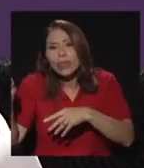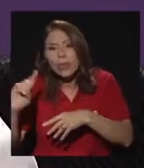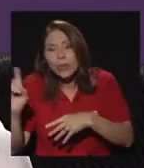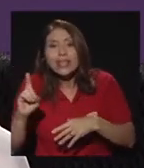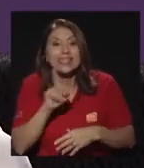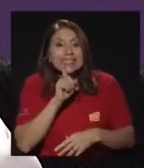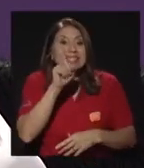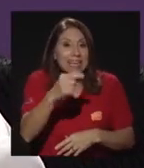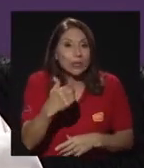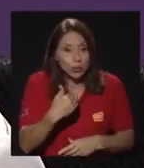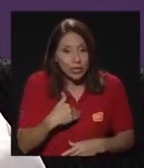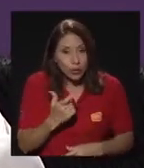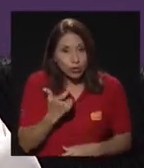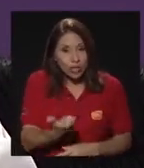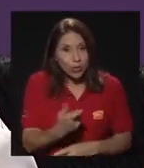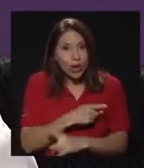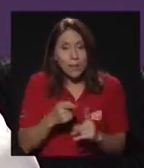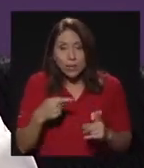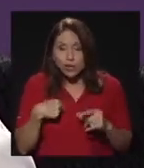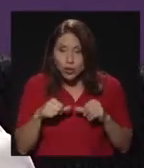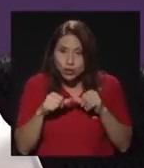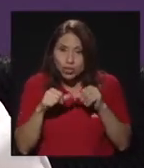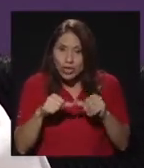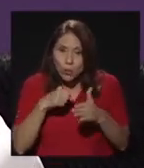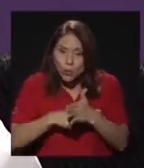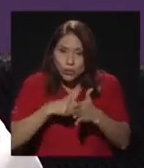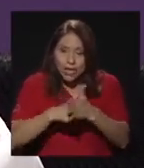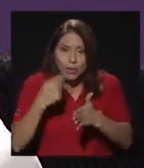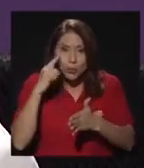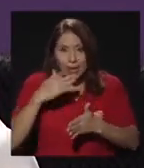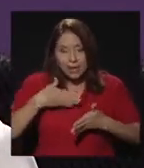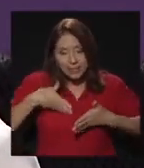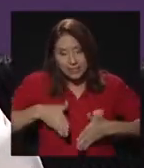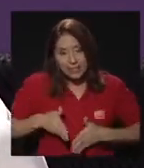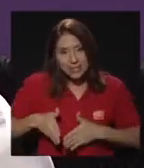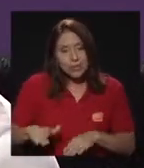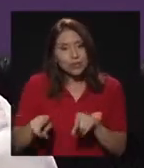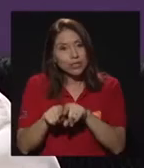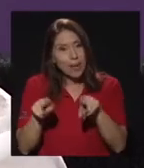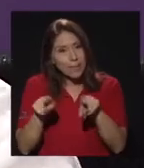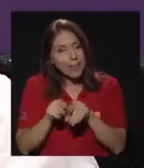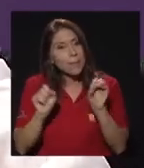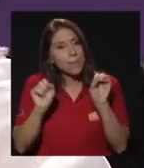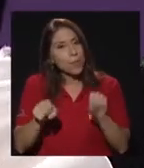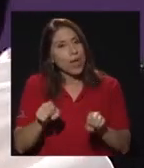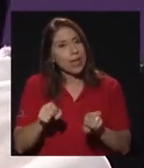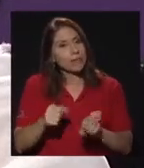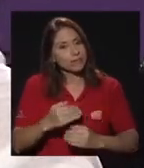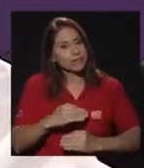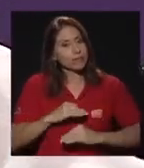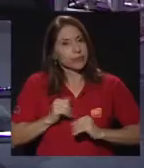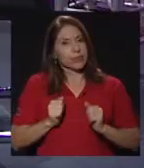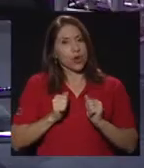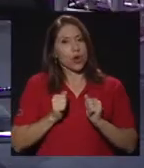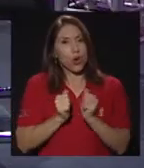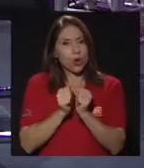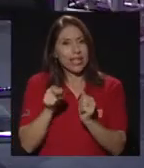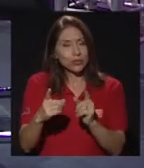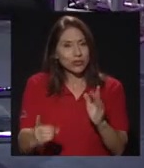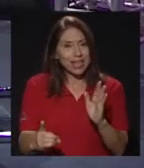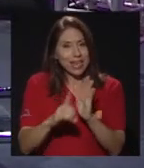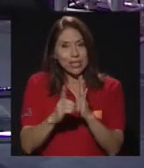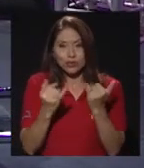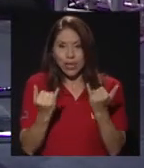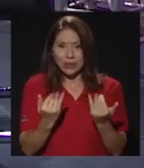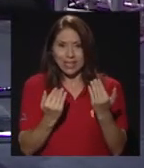cédula, pero yo sigo luchando para que mis hijos también puedan gozar de esos derechos que se nos miran limitados,